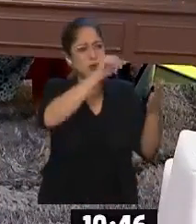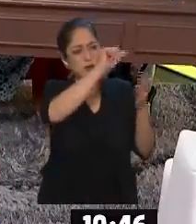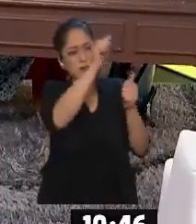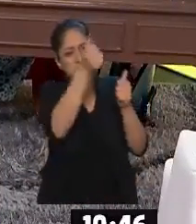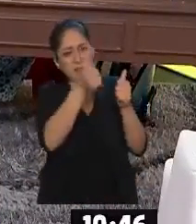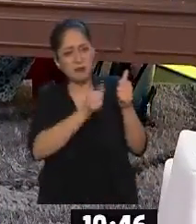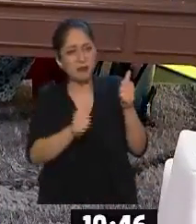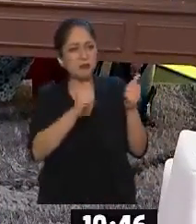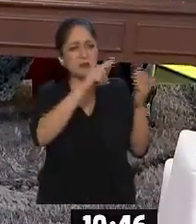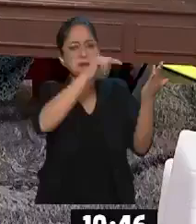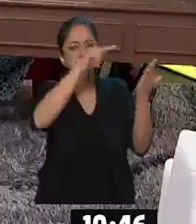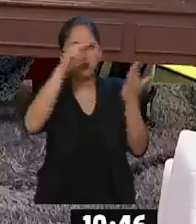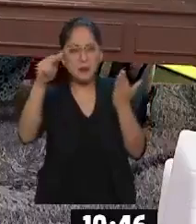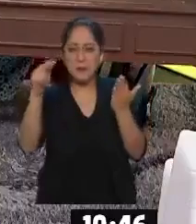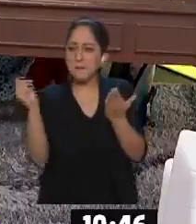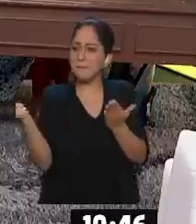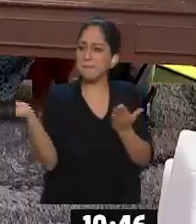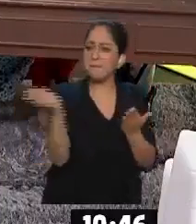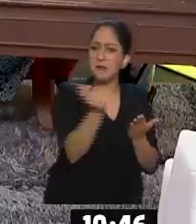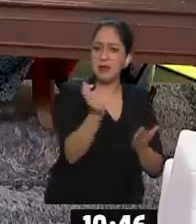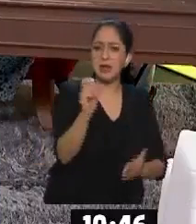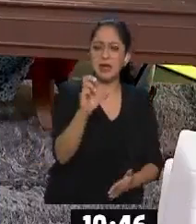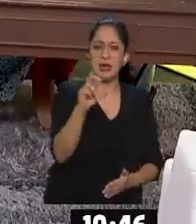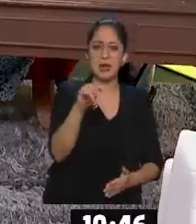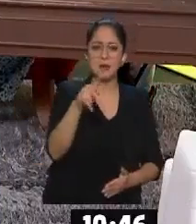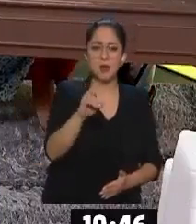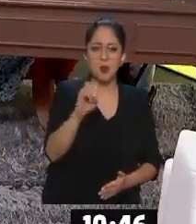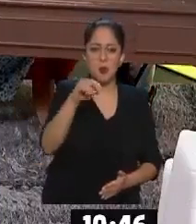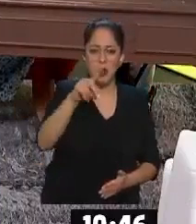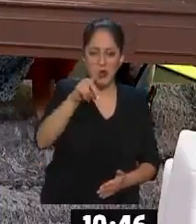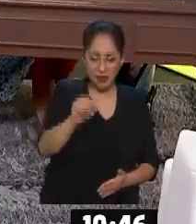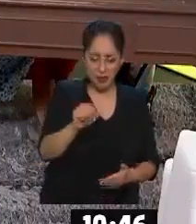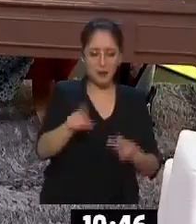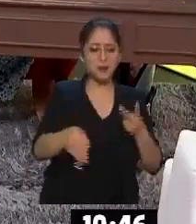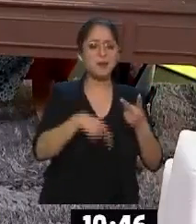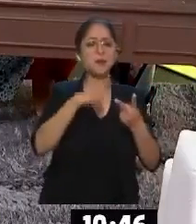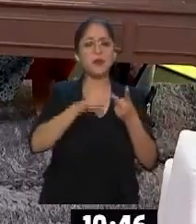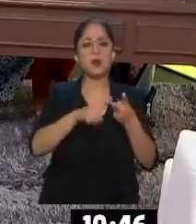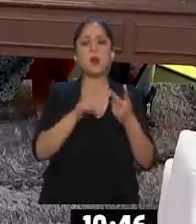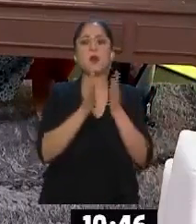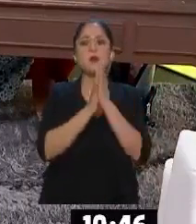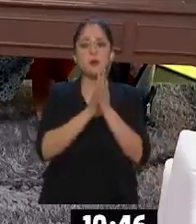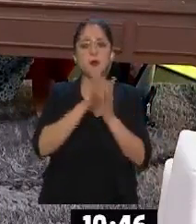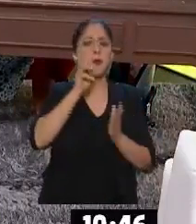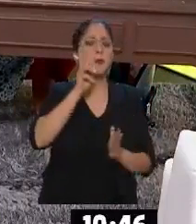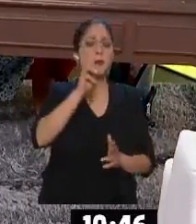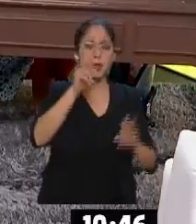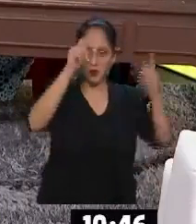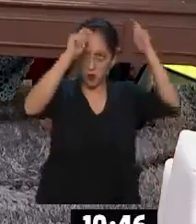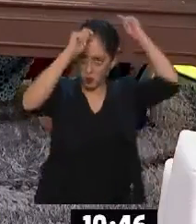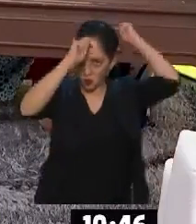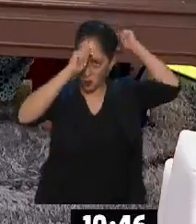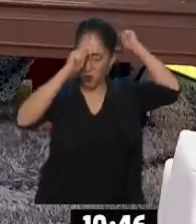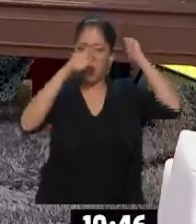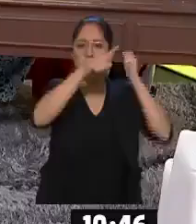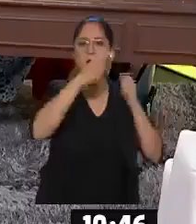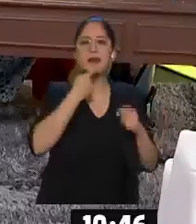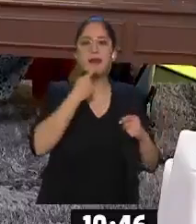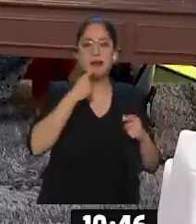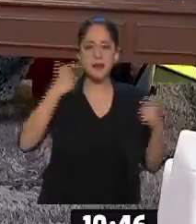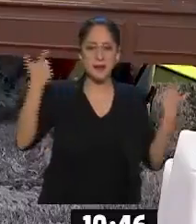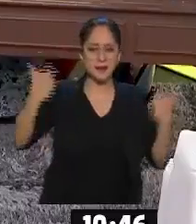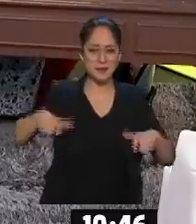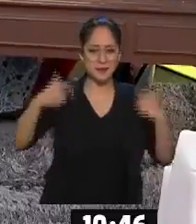con respecto a las criptomonedas? Y dos, enséñanos tu gorra de Ricky Ricón. Míralo